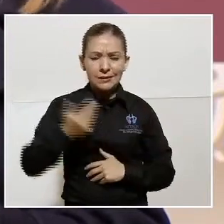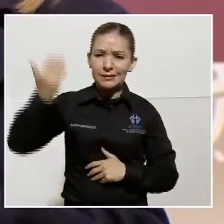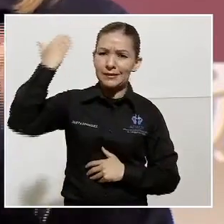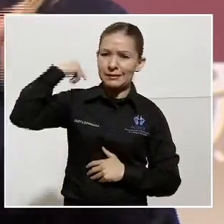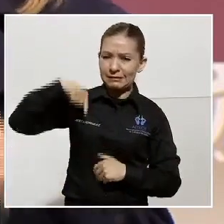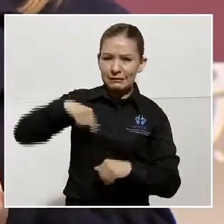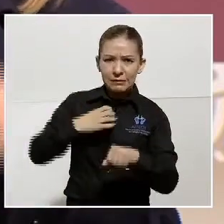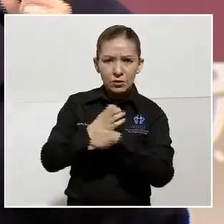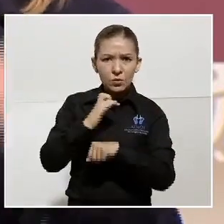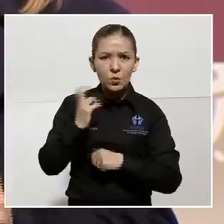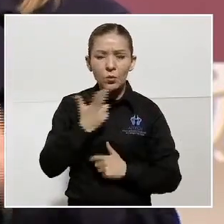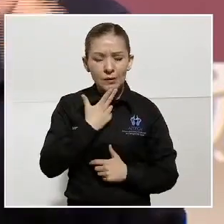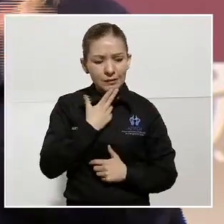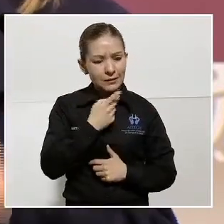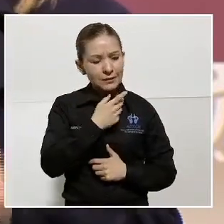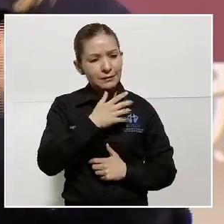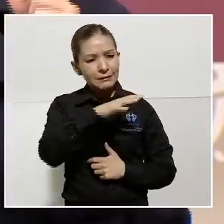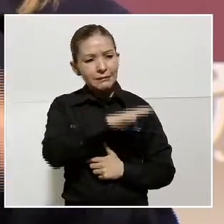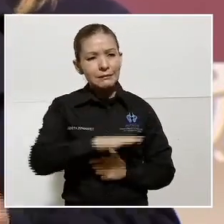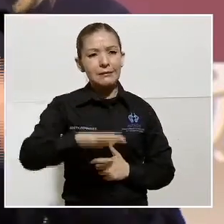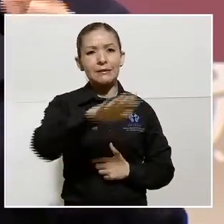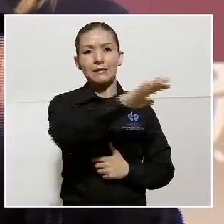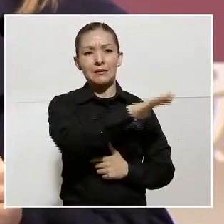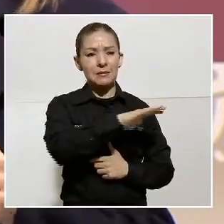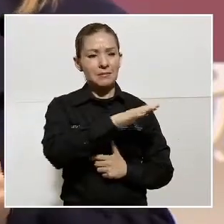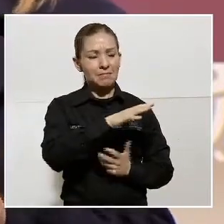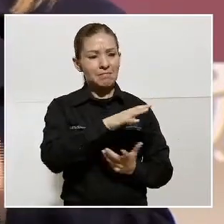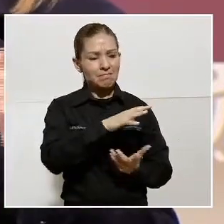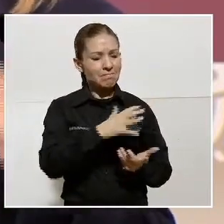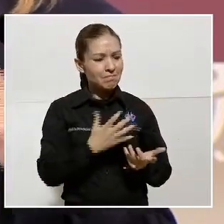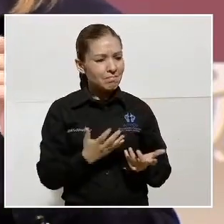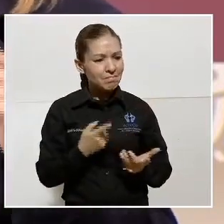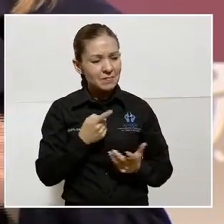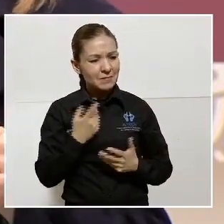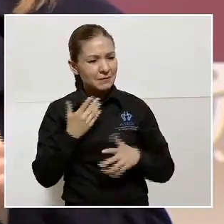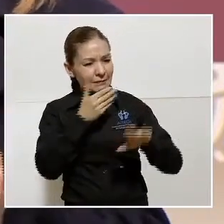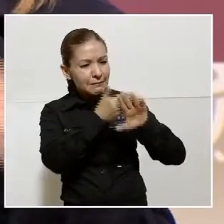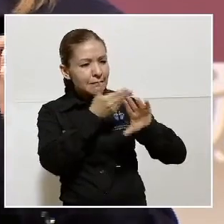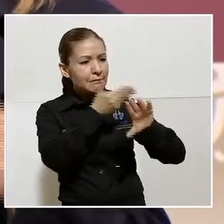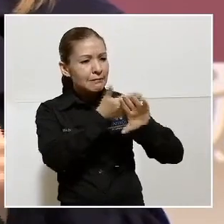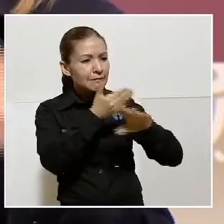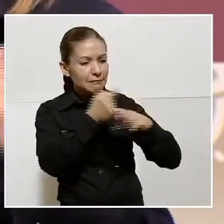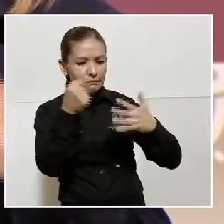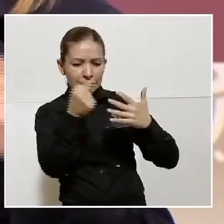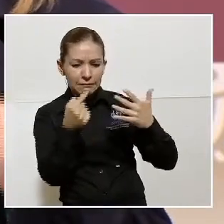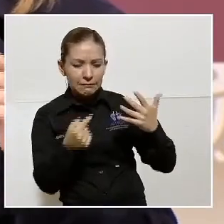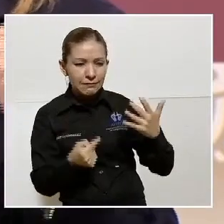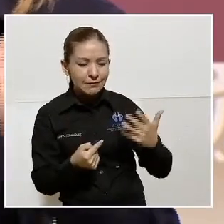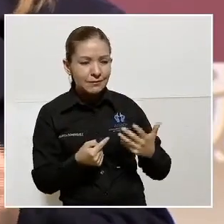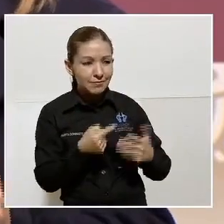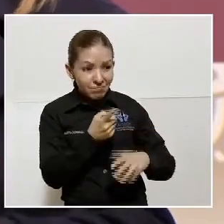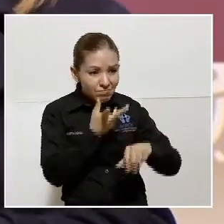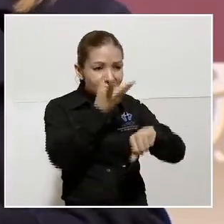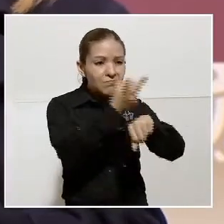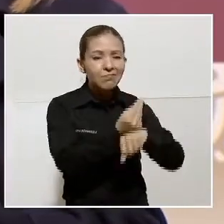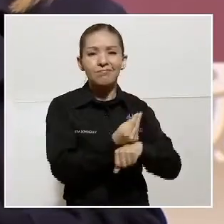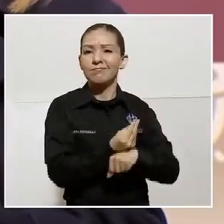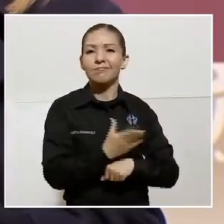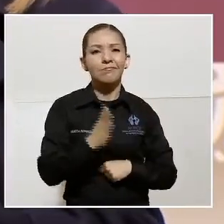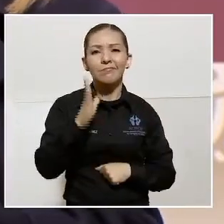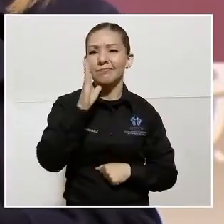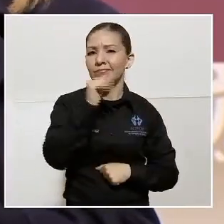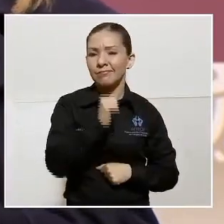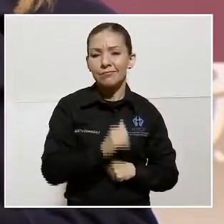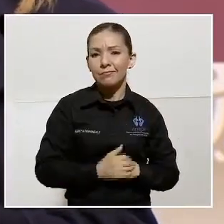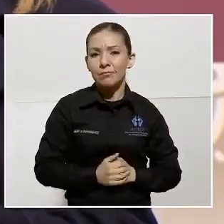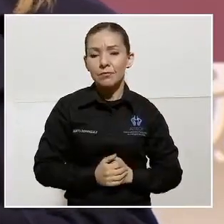tiempo. Todo el dolor generado por aquellas acciones, lamentablemente, es irreparable. Sin